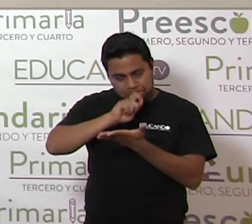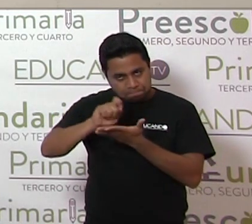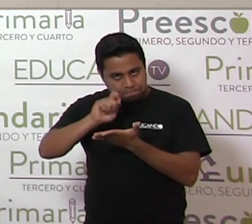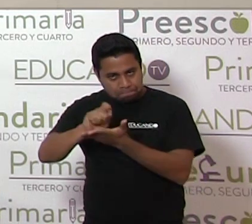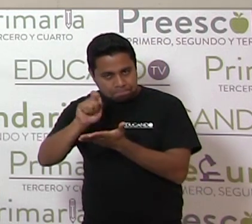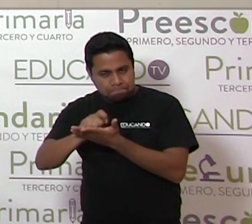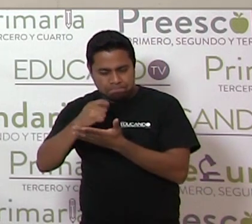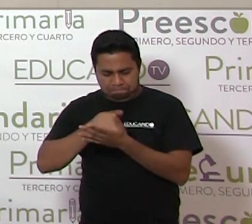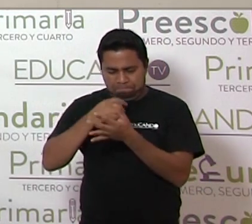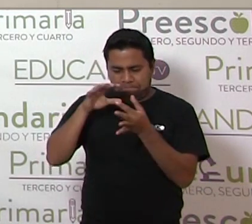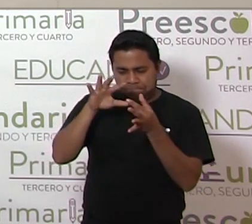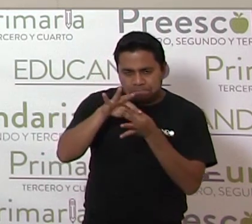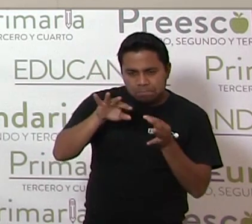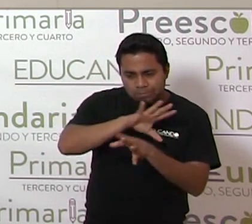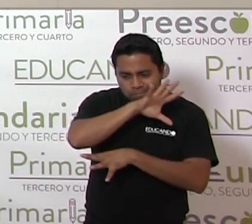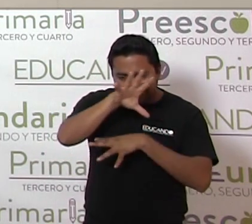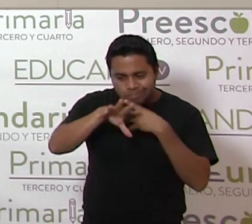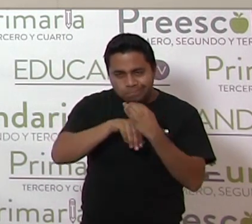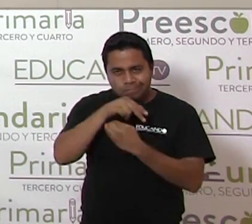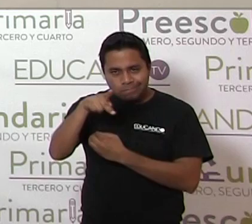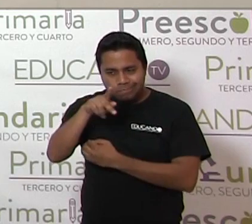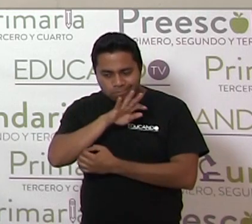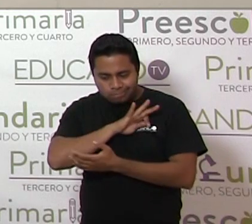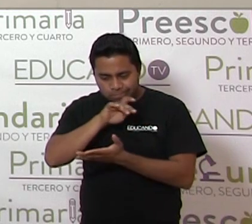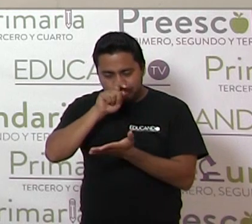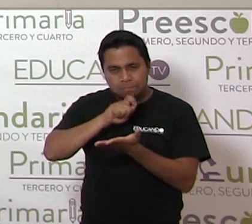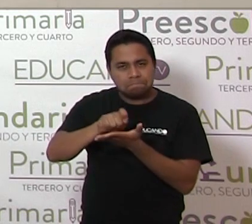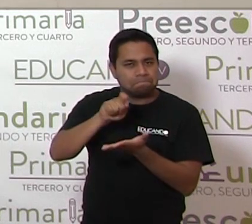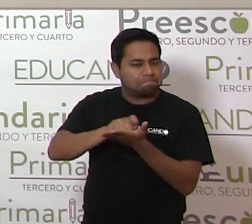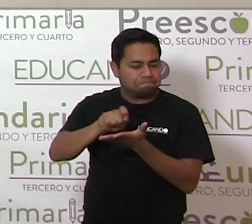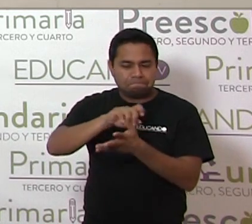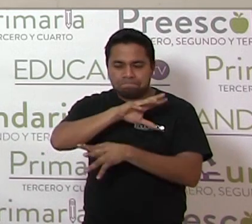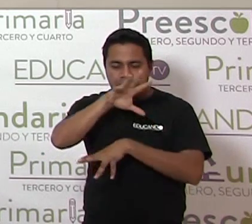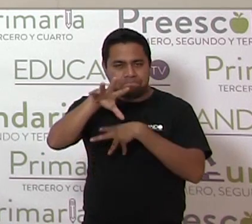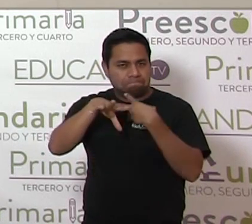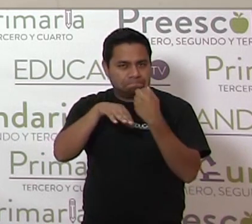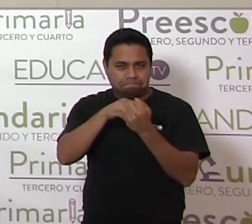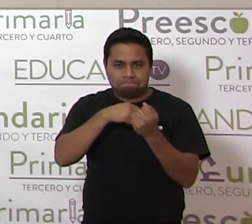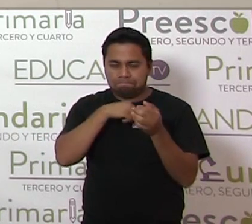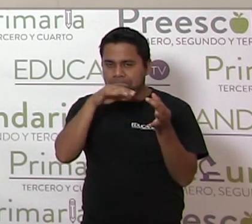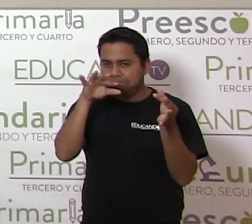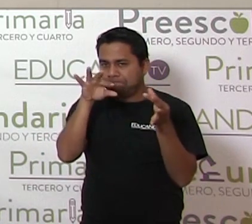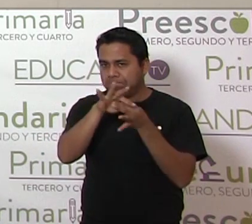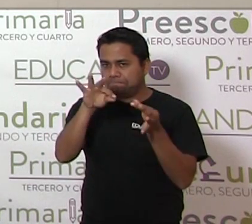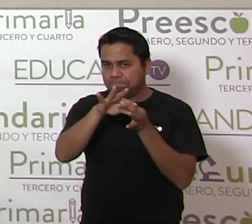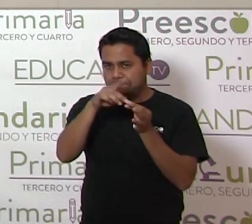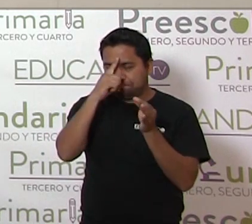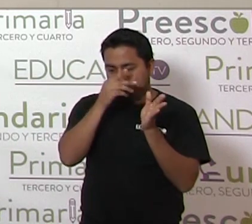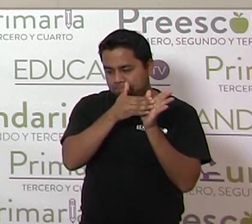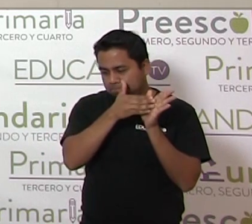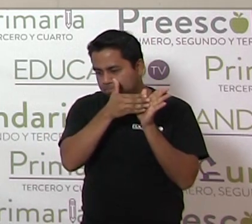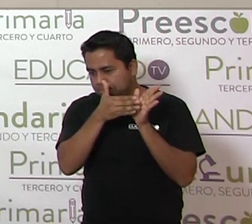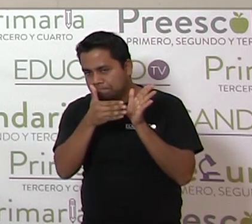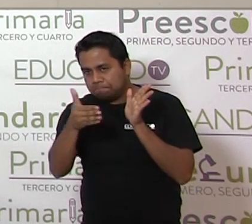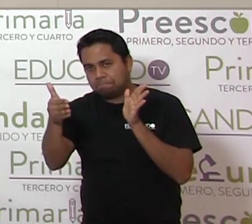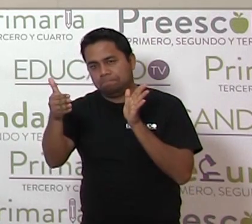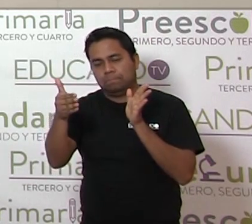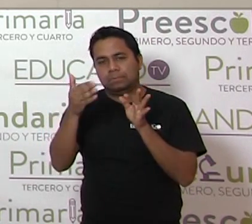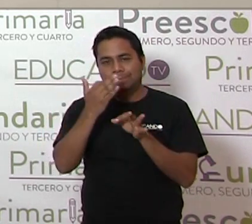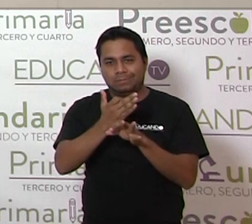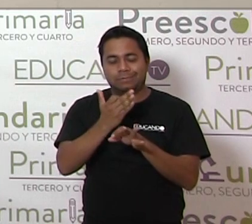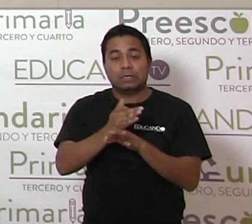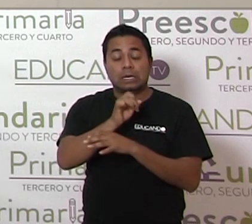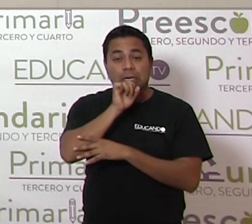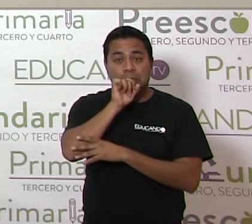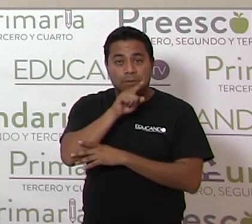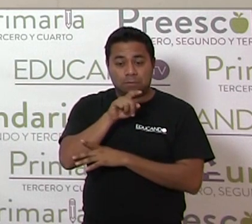escolares puedas organizar y esquematizar de forma coherente y sencilla toda la información que vamos a trabajar a lo largo de todos